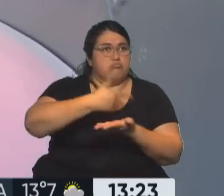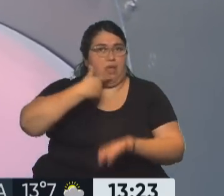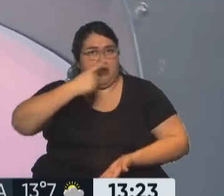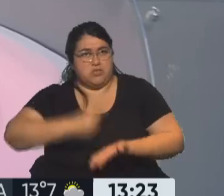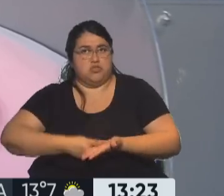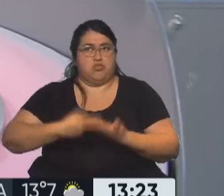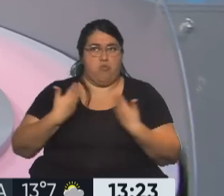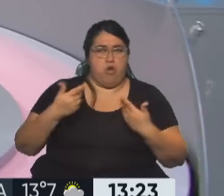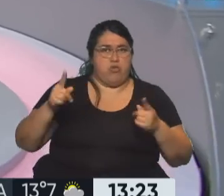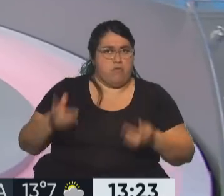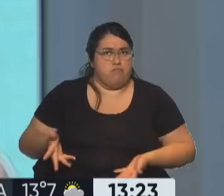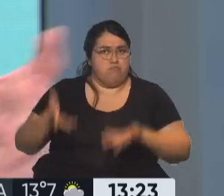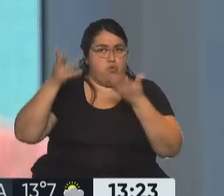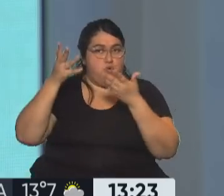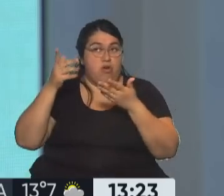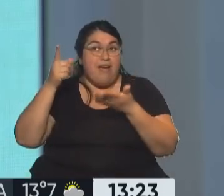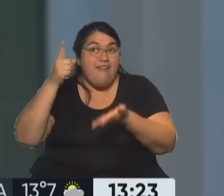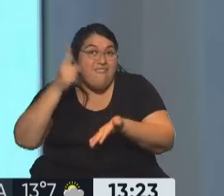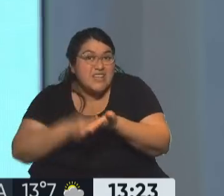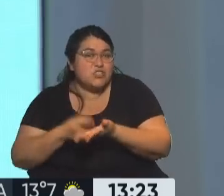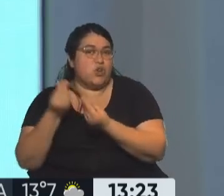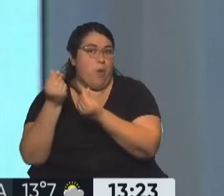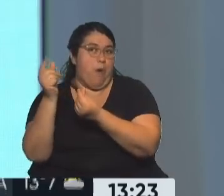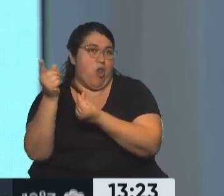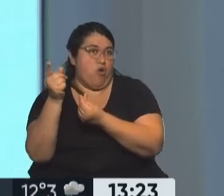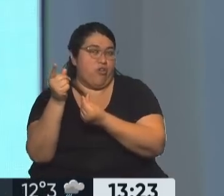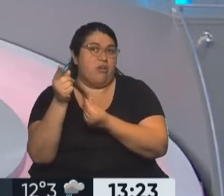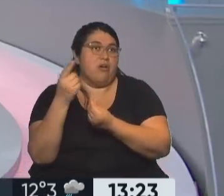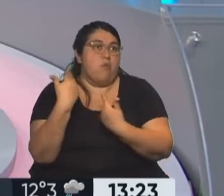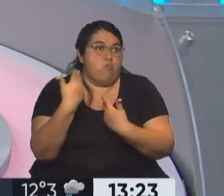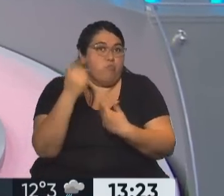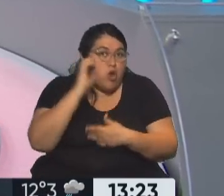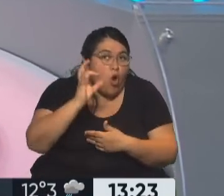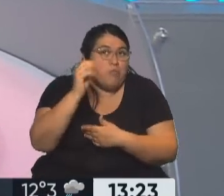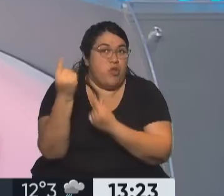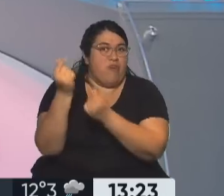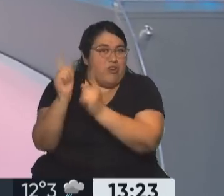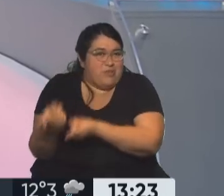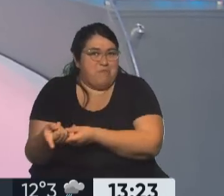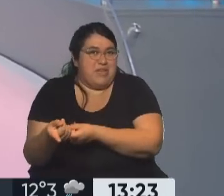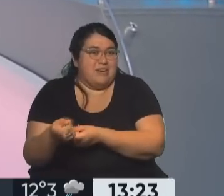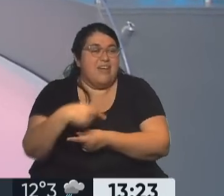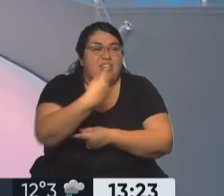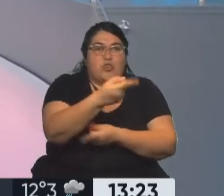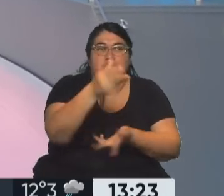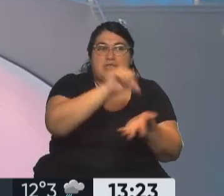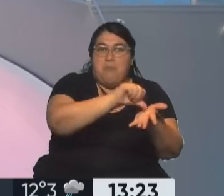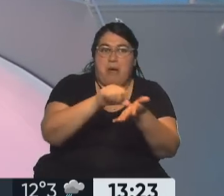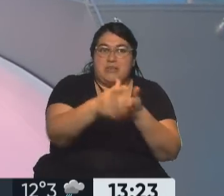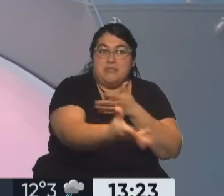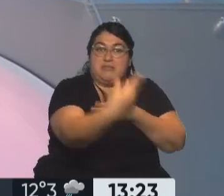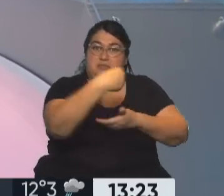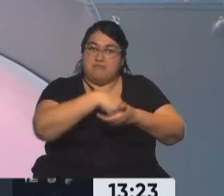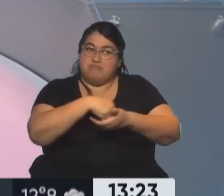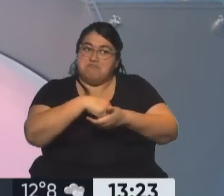ve en cierta forma diluida su posición con el ingreso de otros países. A cambio de esto, ¿qué se habría negociado? Bueno, esta postura de Lula